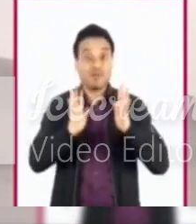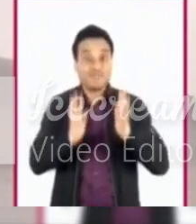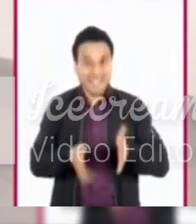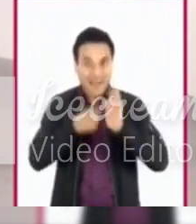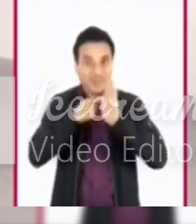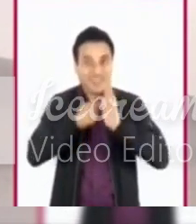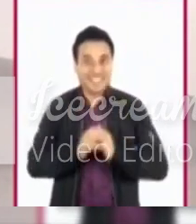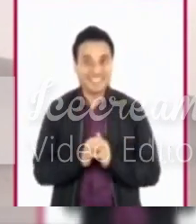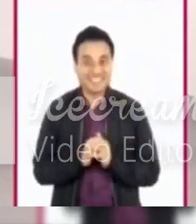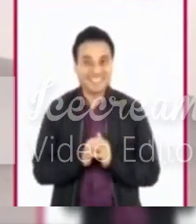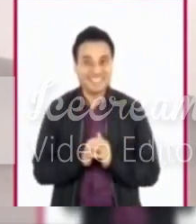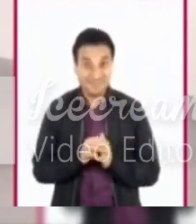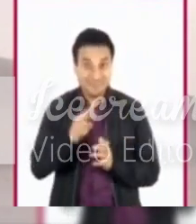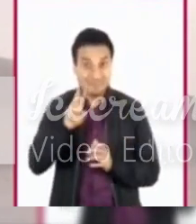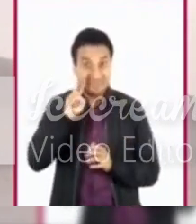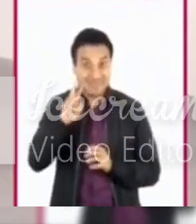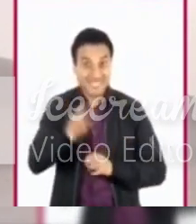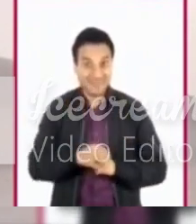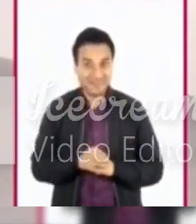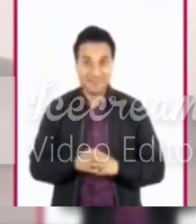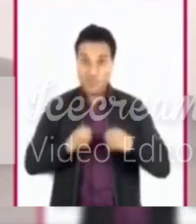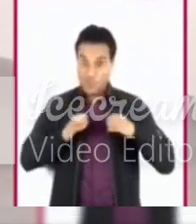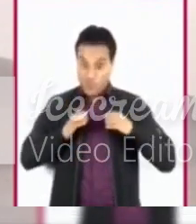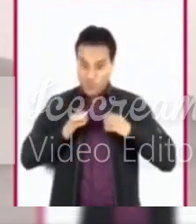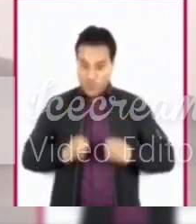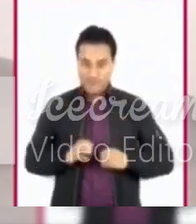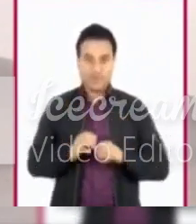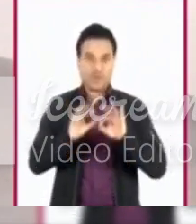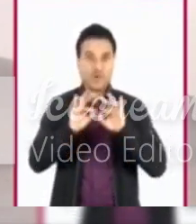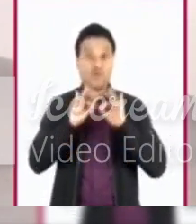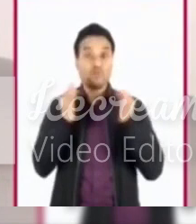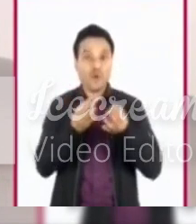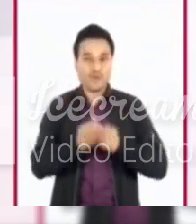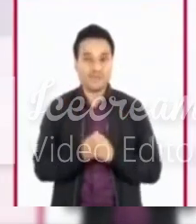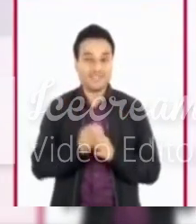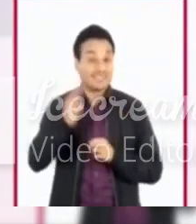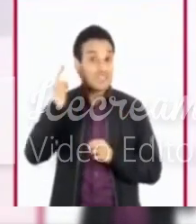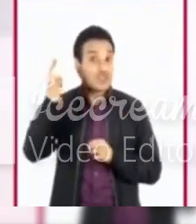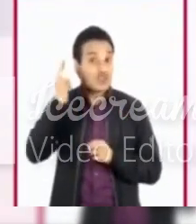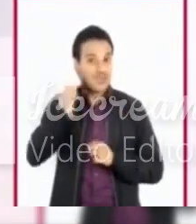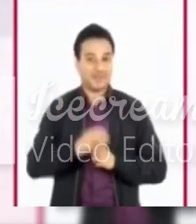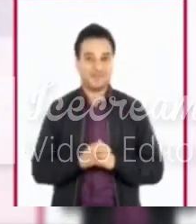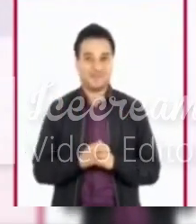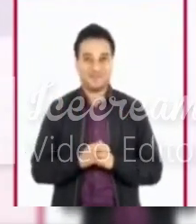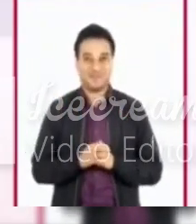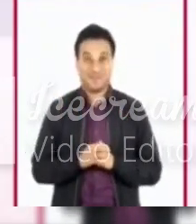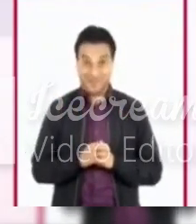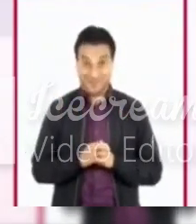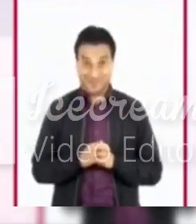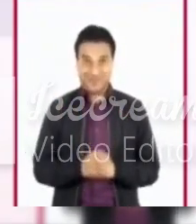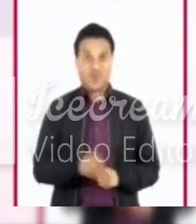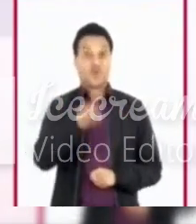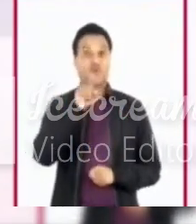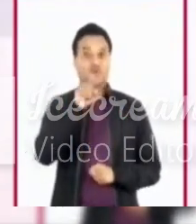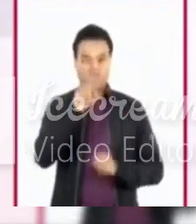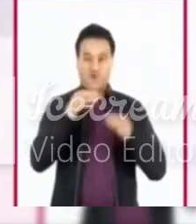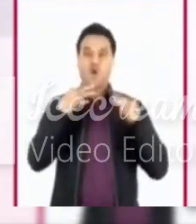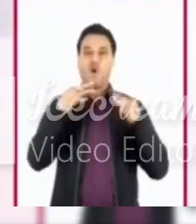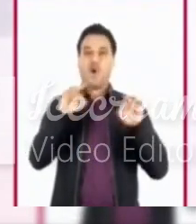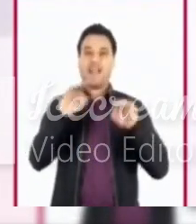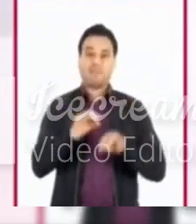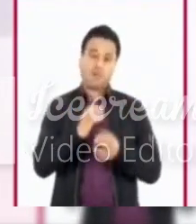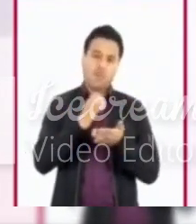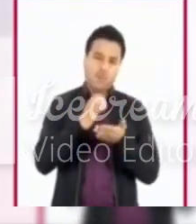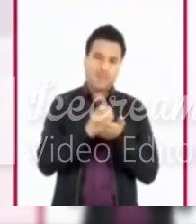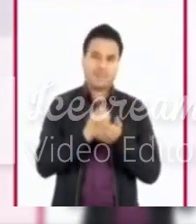es. Algunos elementos son el cuerpo, la forma y el sonido. Vamos a escribirlos en una hoja o en